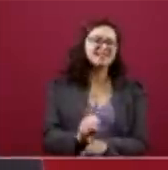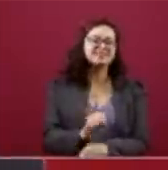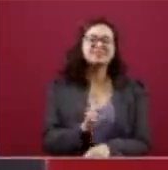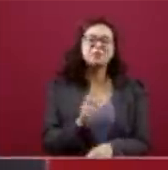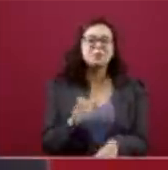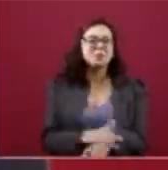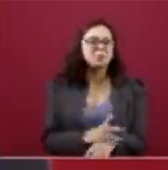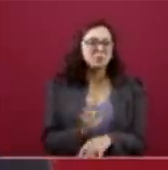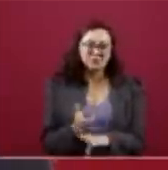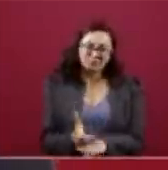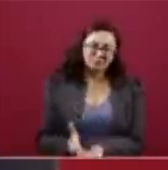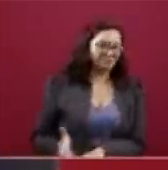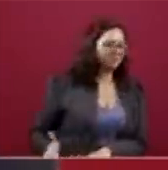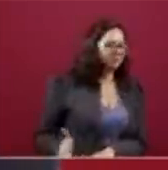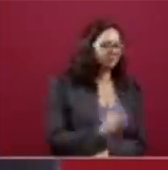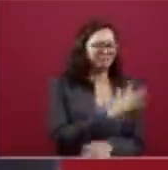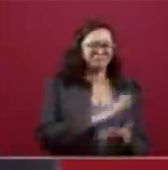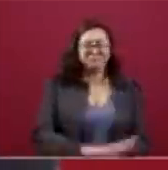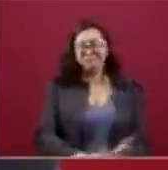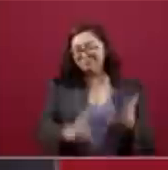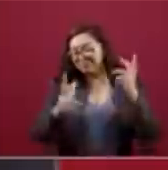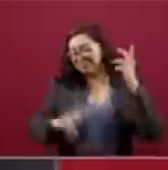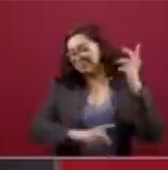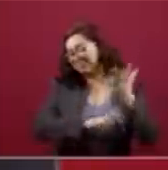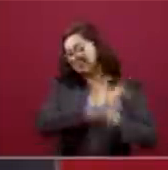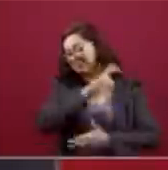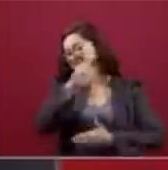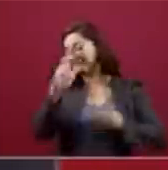un desbarajuste.